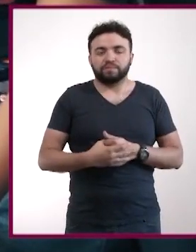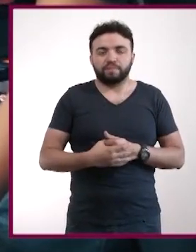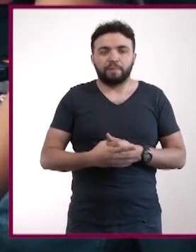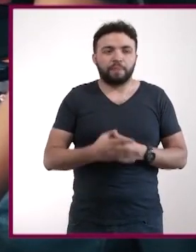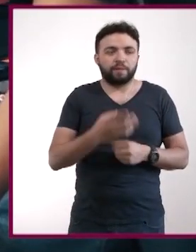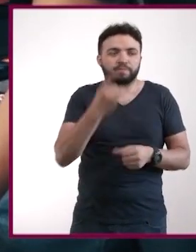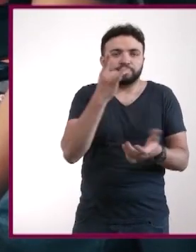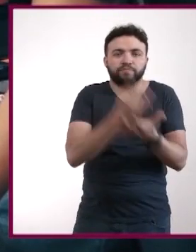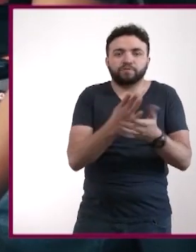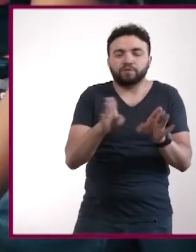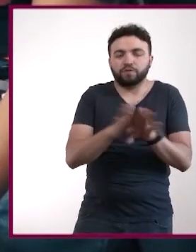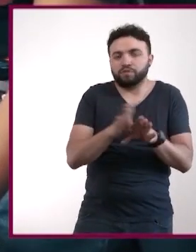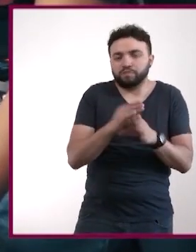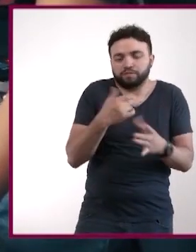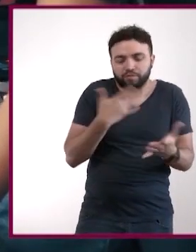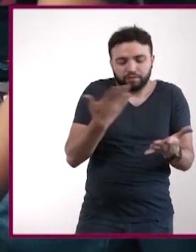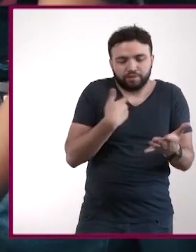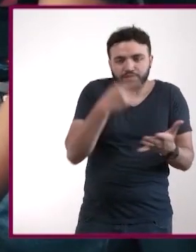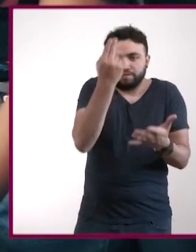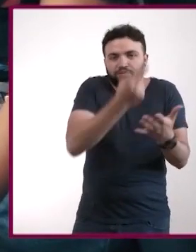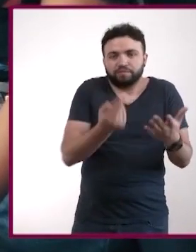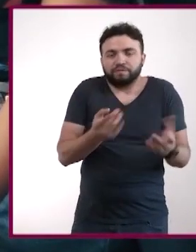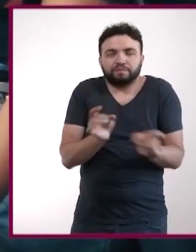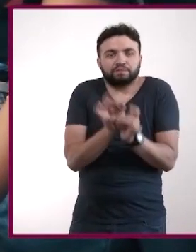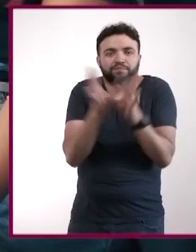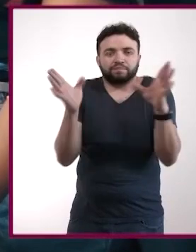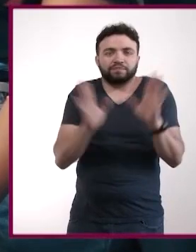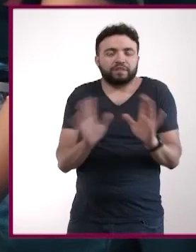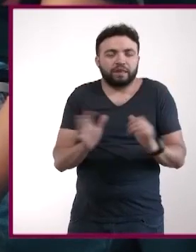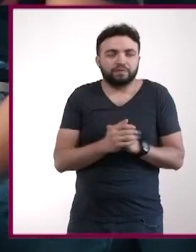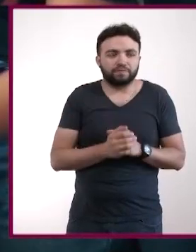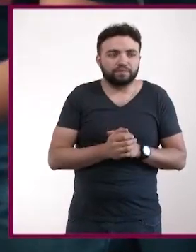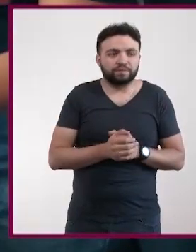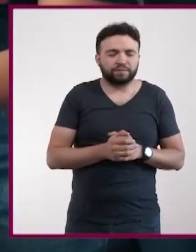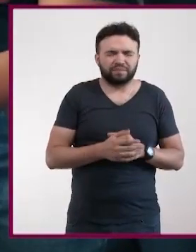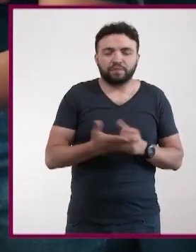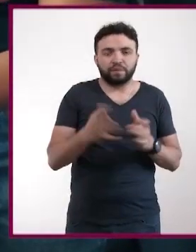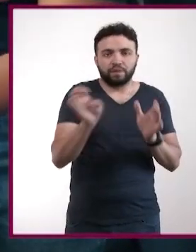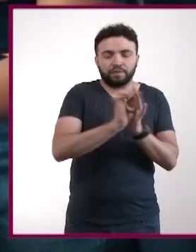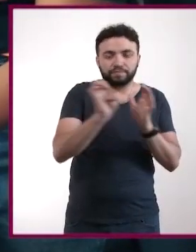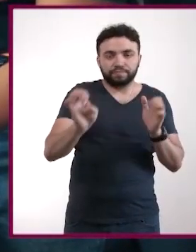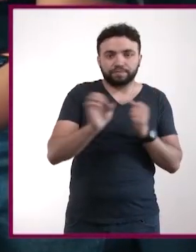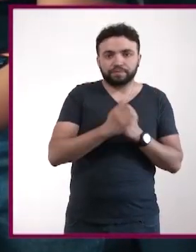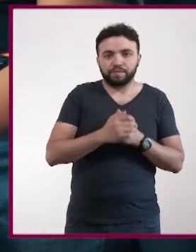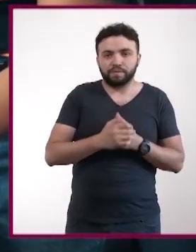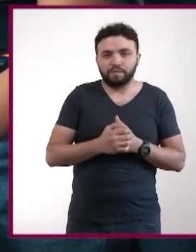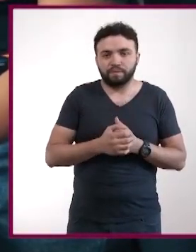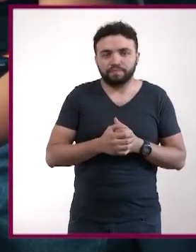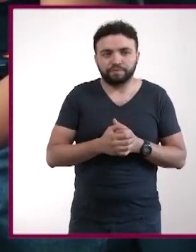pues, va sí, saliendo? Es, sí, es ajá, como... solo sucede. Ajá. Y es, por ejemplo,